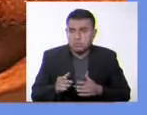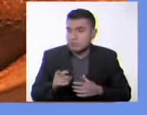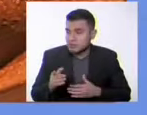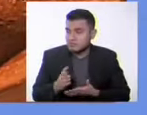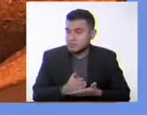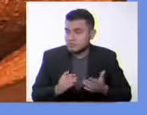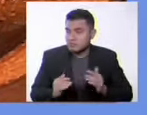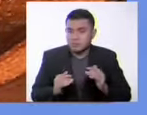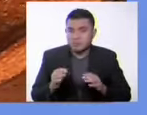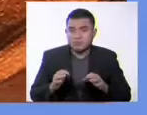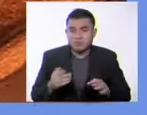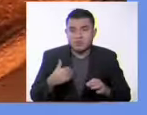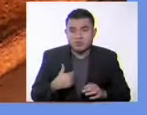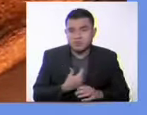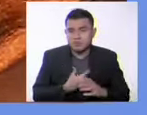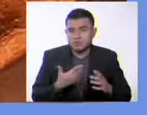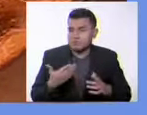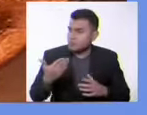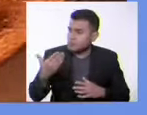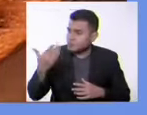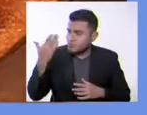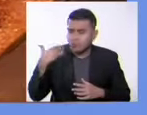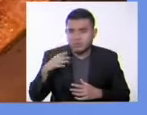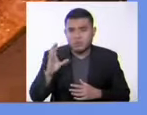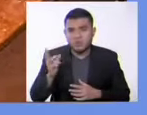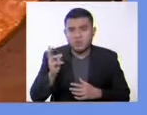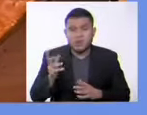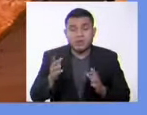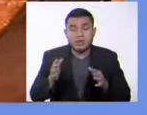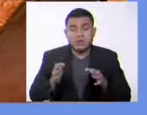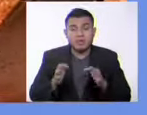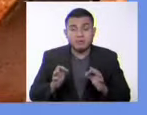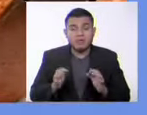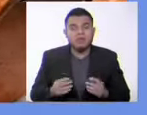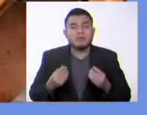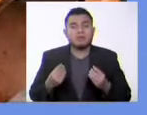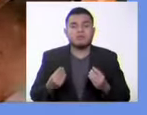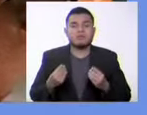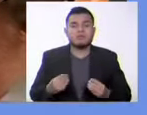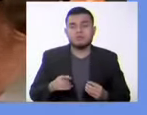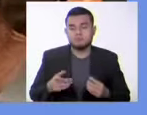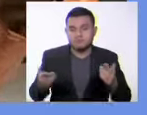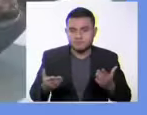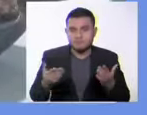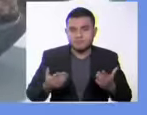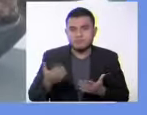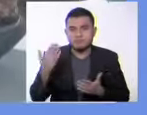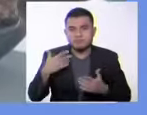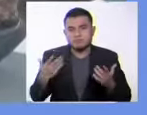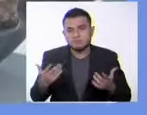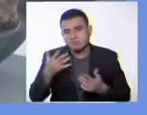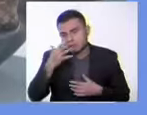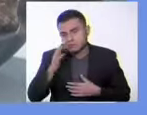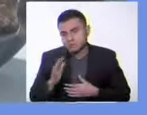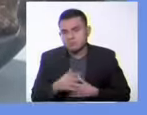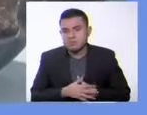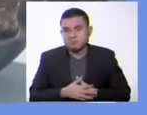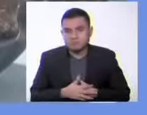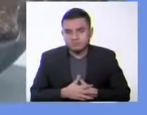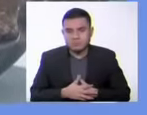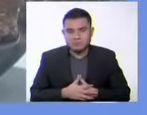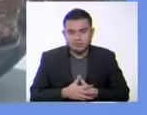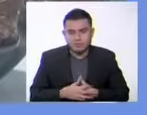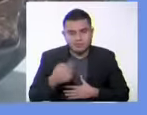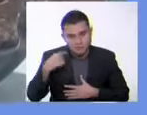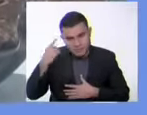de nuestro patrimonio? Es decir, los colores y las formas de cómo se hacía, que por ejemplo hemos hablado con los niños y las